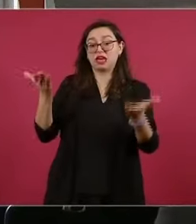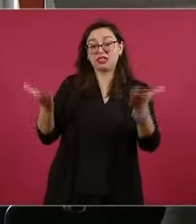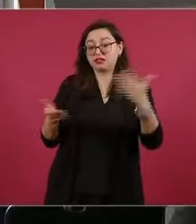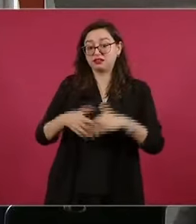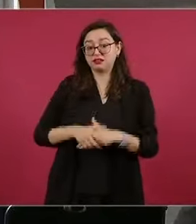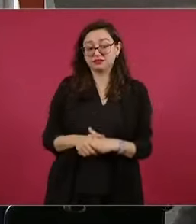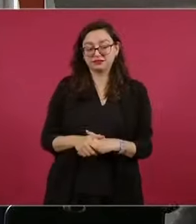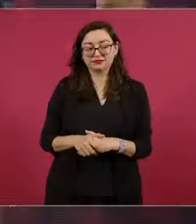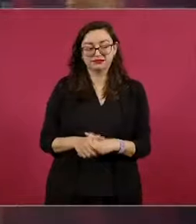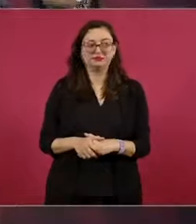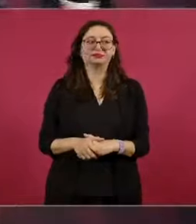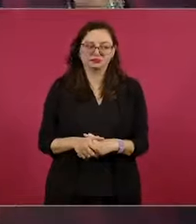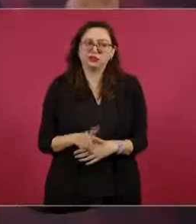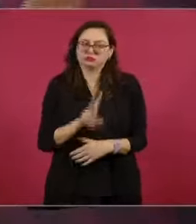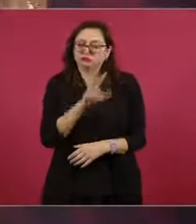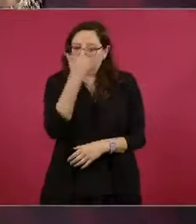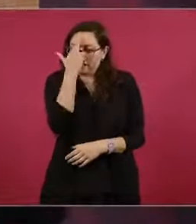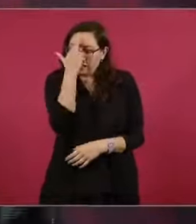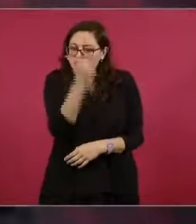Si se han dedicado